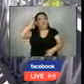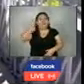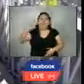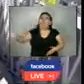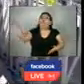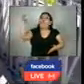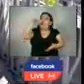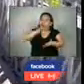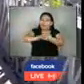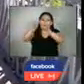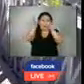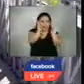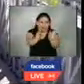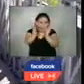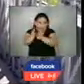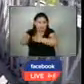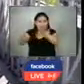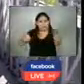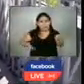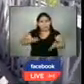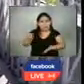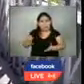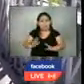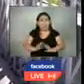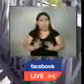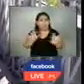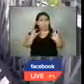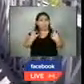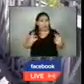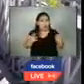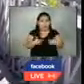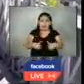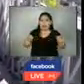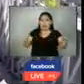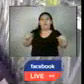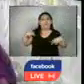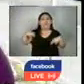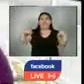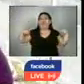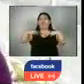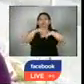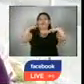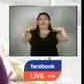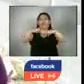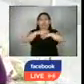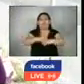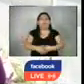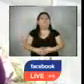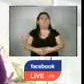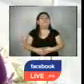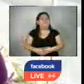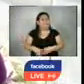volvieran a reordenar, para dejar espacio libre para nosotros. Mucho afecta